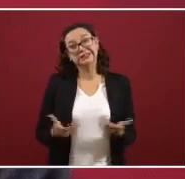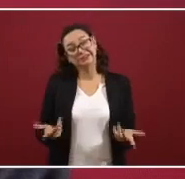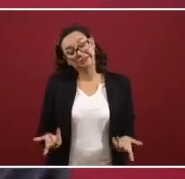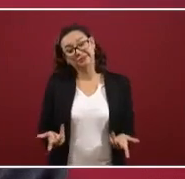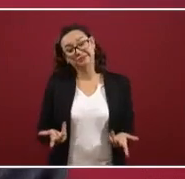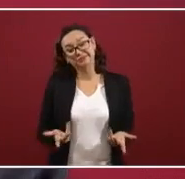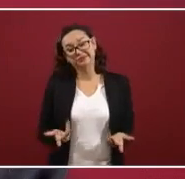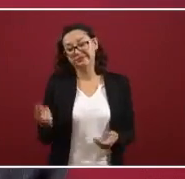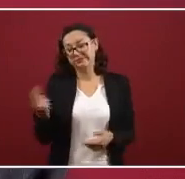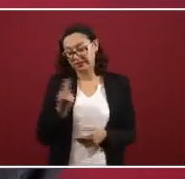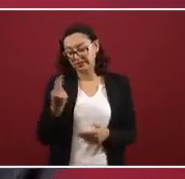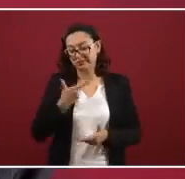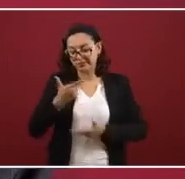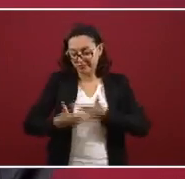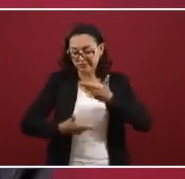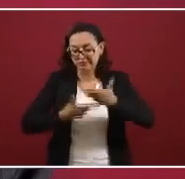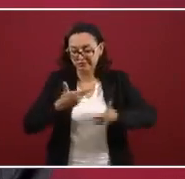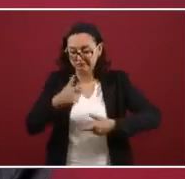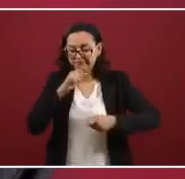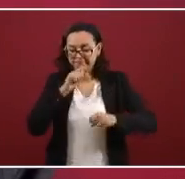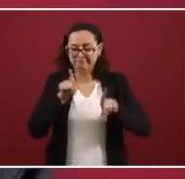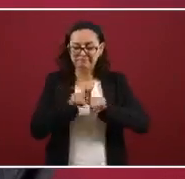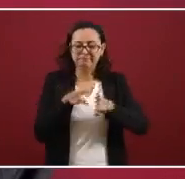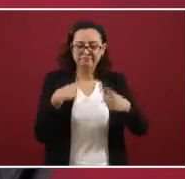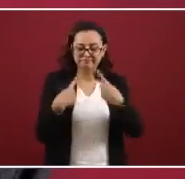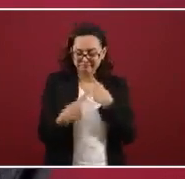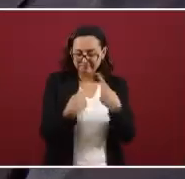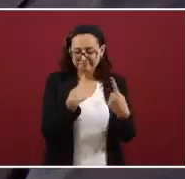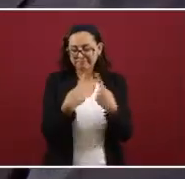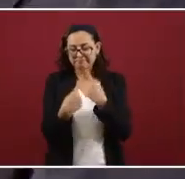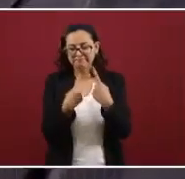pues habría que ver. Yo creo que